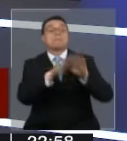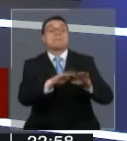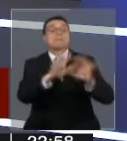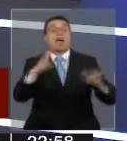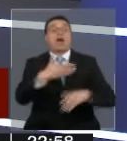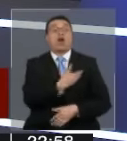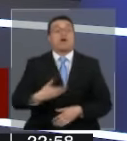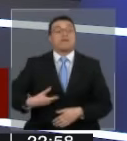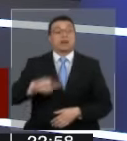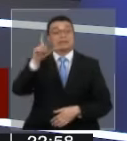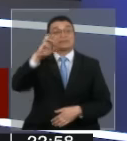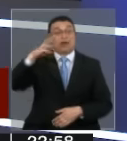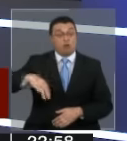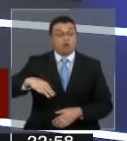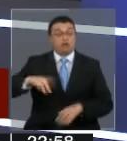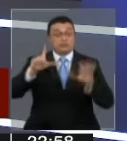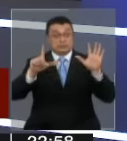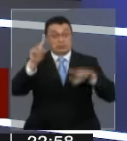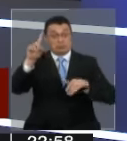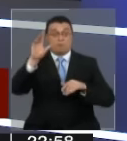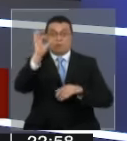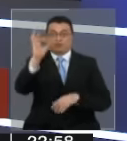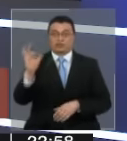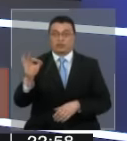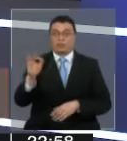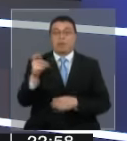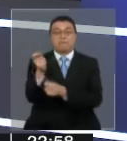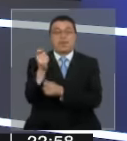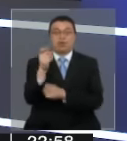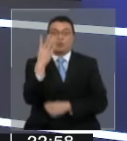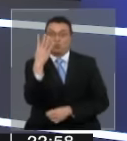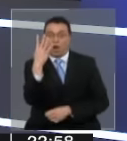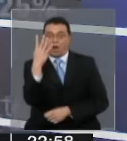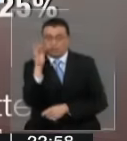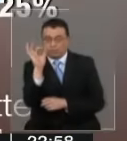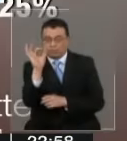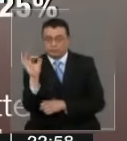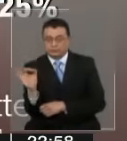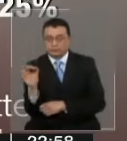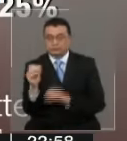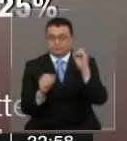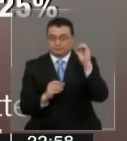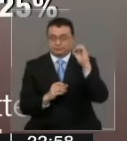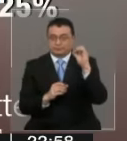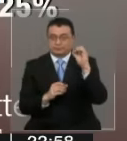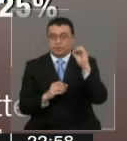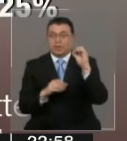el gobierno? Las salmoneras, 71%, los pescadores, 4%, ninguno,